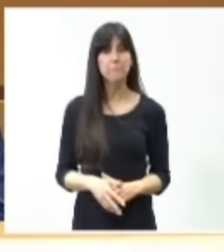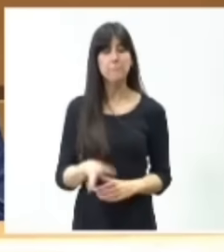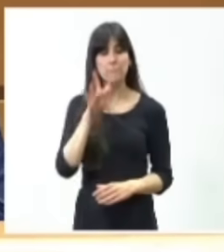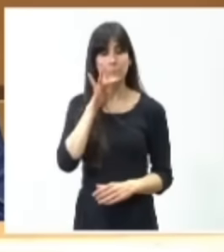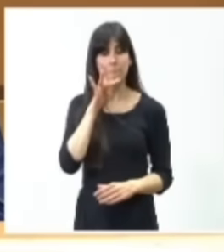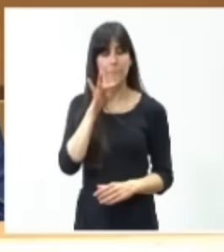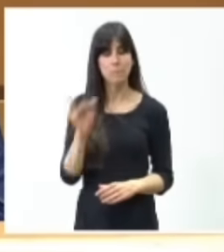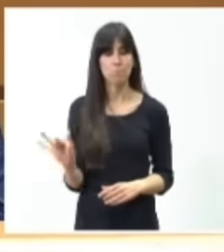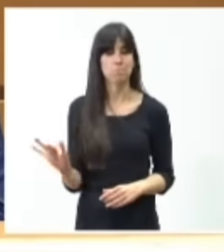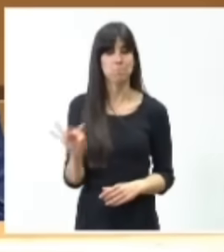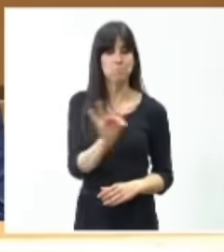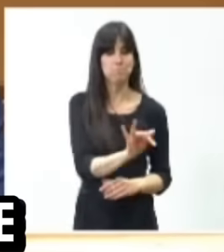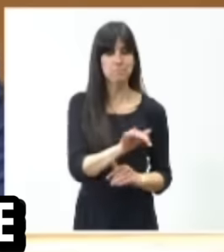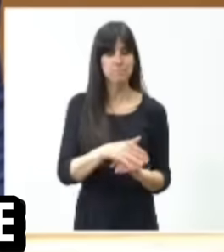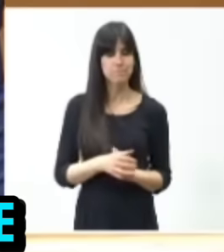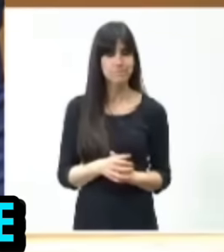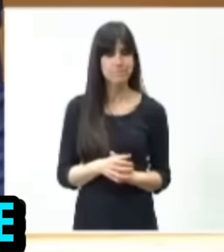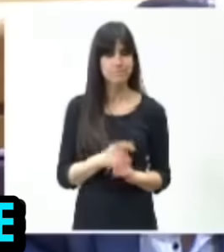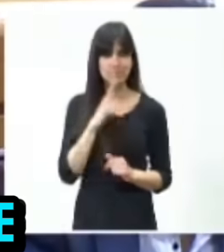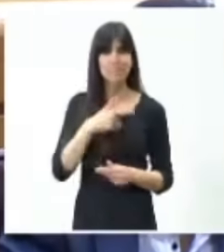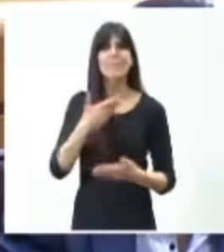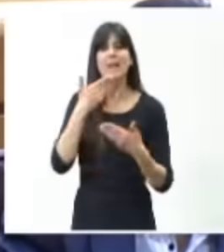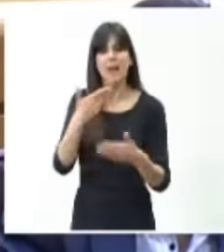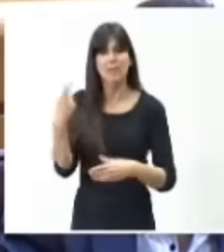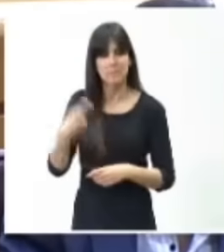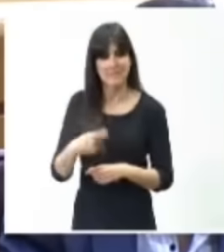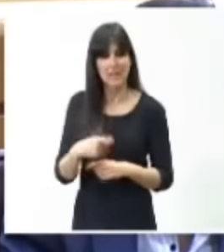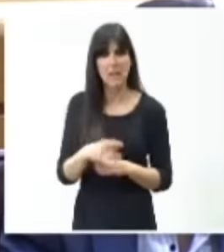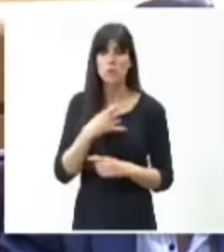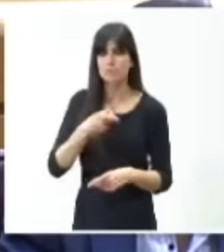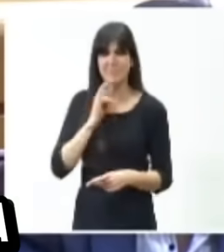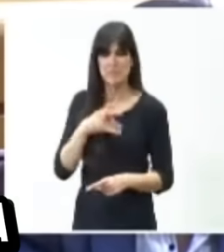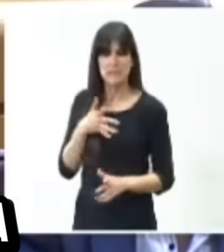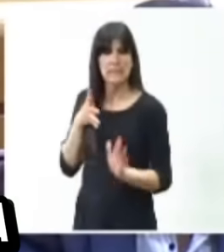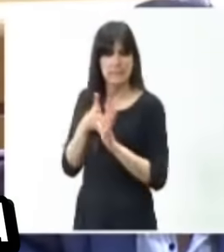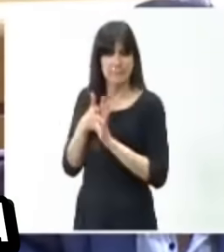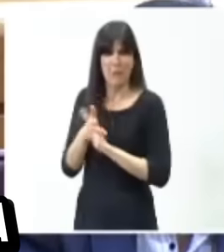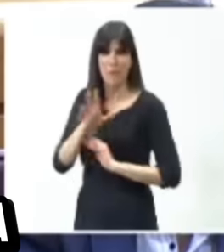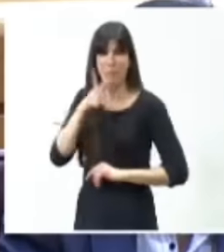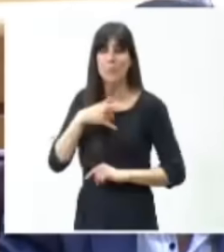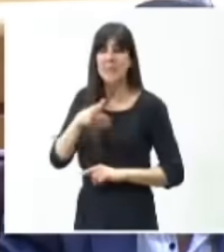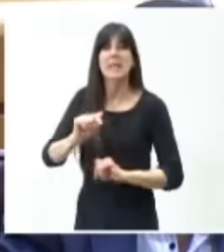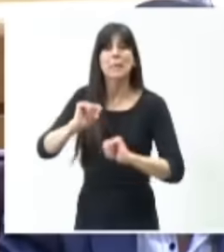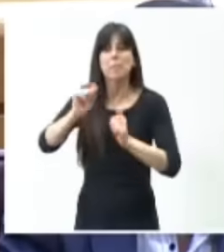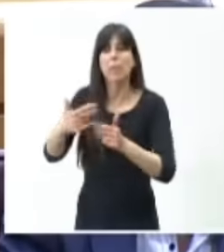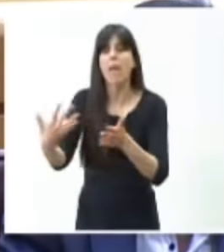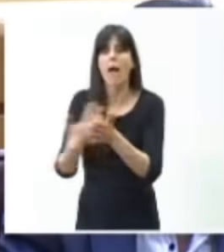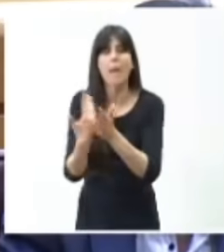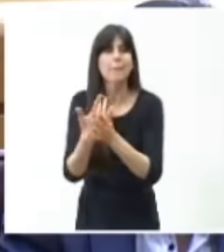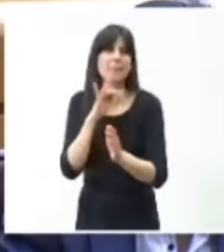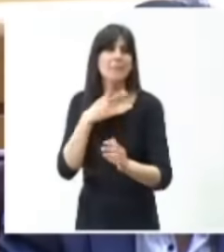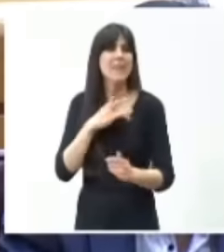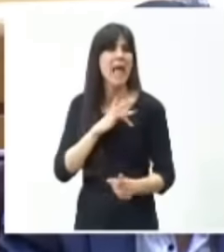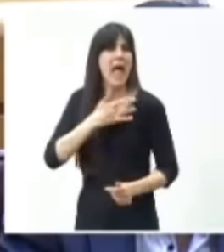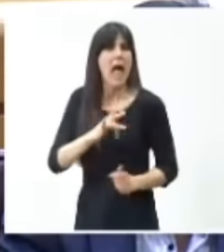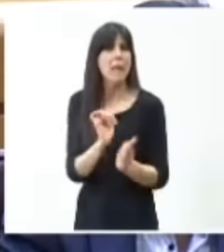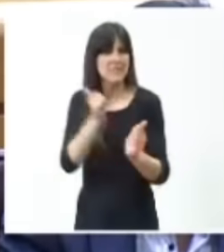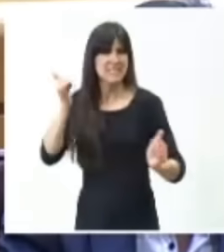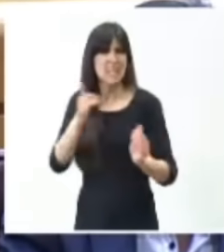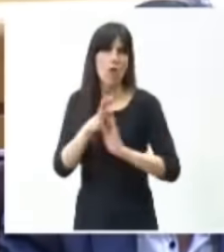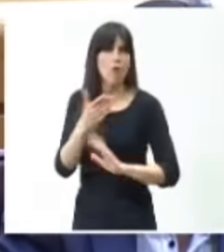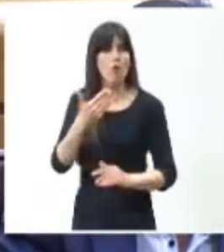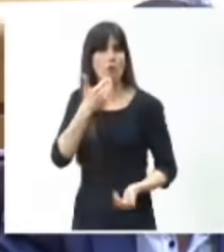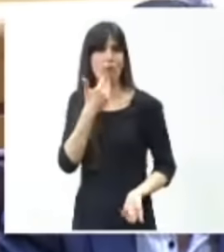Senador Sanz Vitorio, tiene la palabra. Gracias, señor presidente. Mire, yo se lo explico. Empezó explicándonos la amnistía en términos de embarazo no